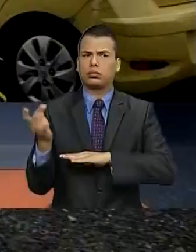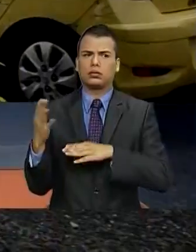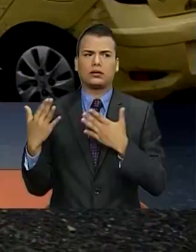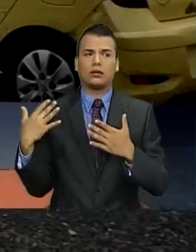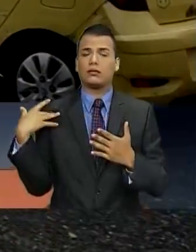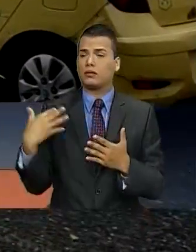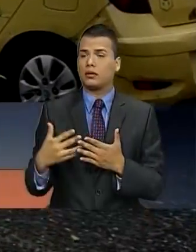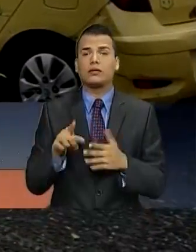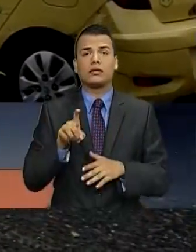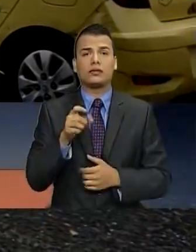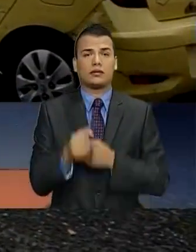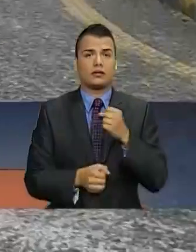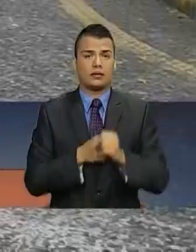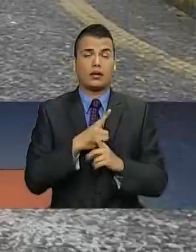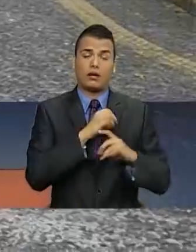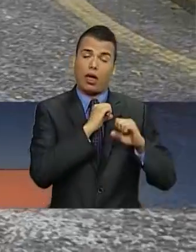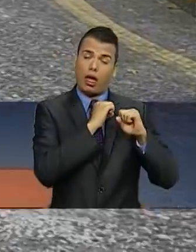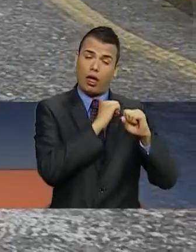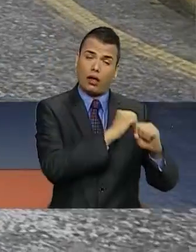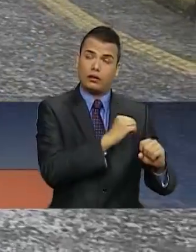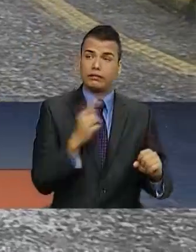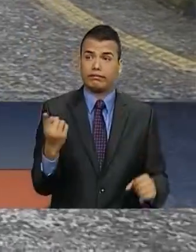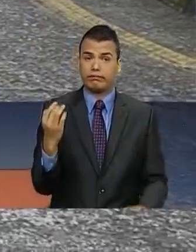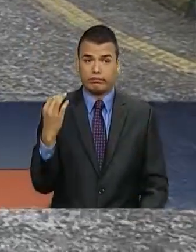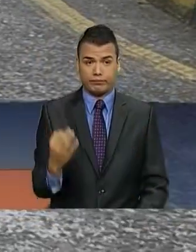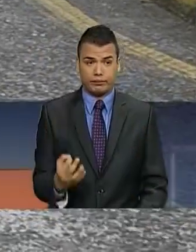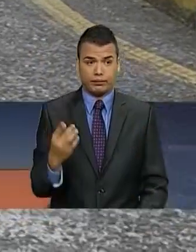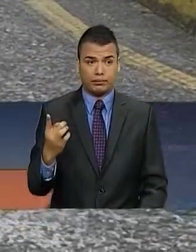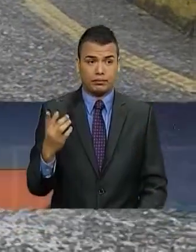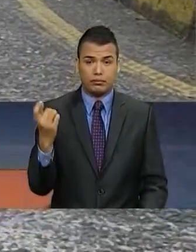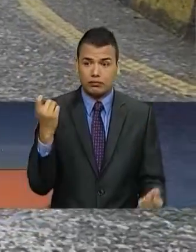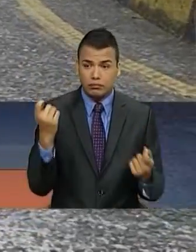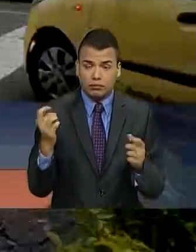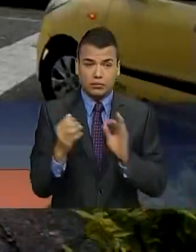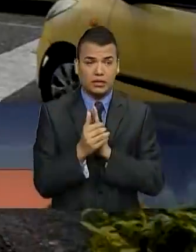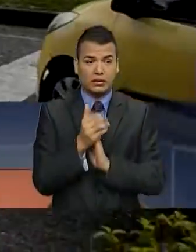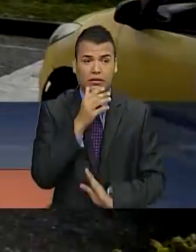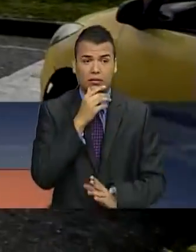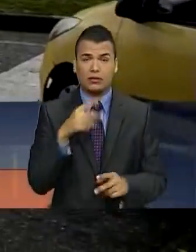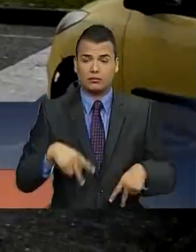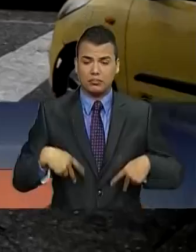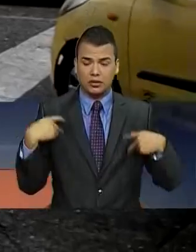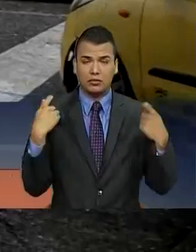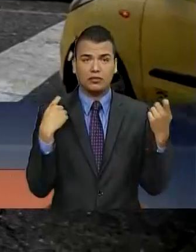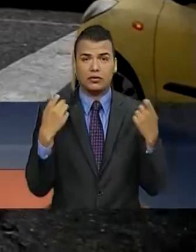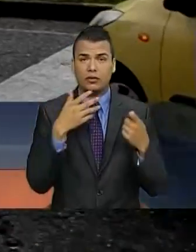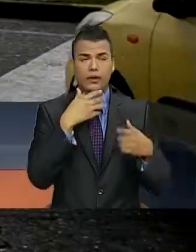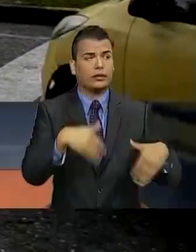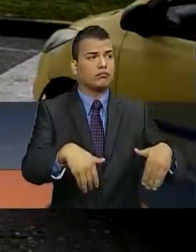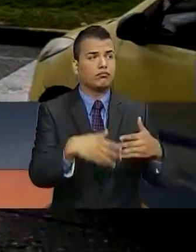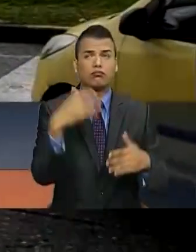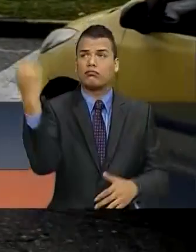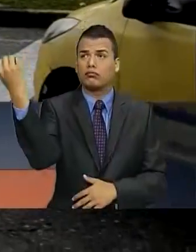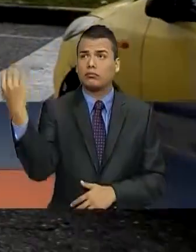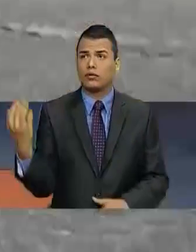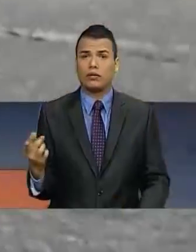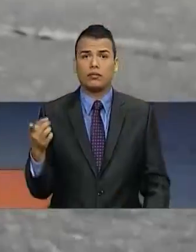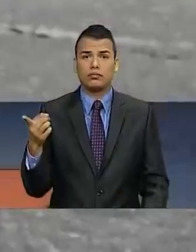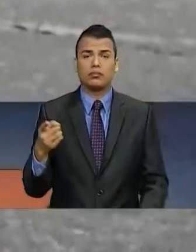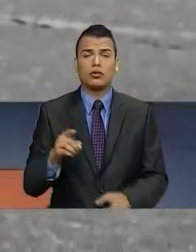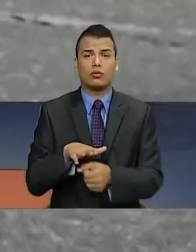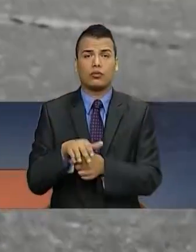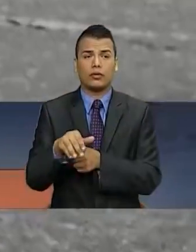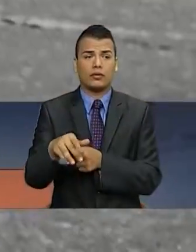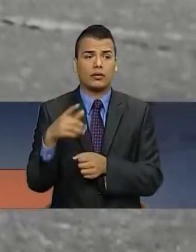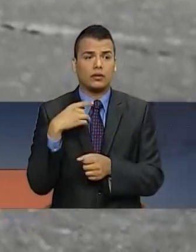6 años después, la droga hizo que Cristian perdiera no solo el dominio del balón, sino de su vida. Las calles y los semáforos de Buenaventura se convirtieron